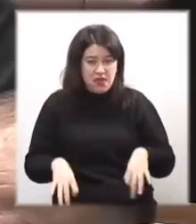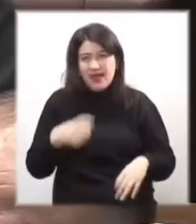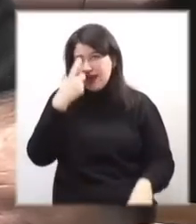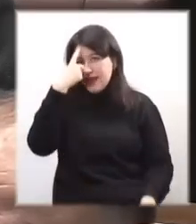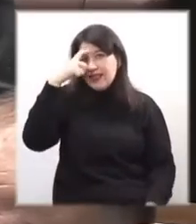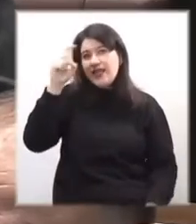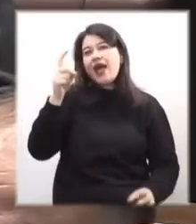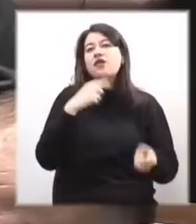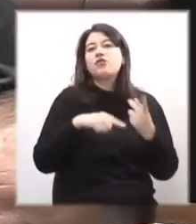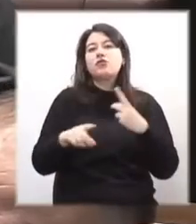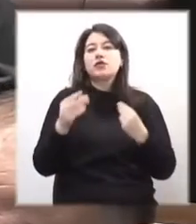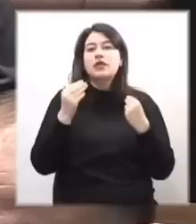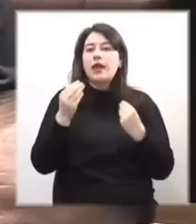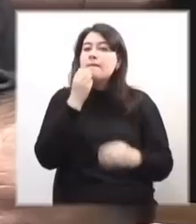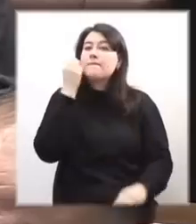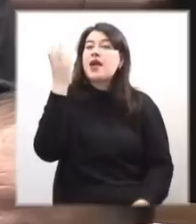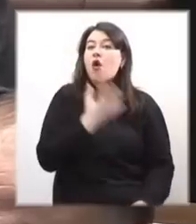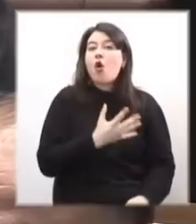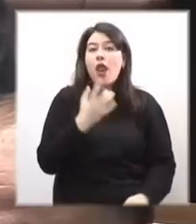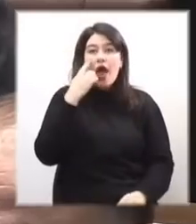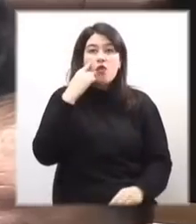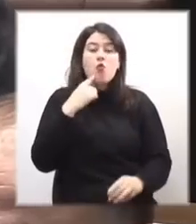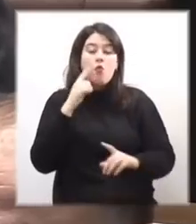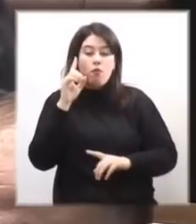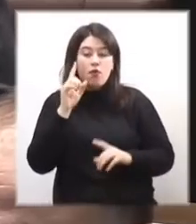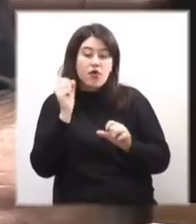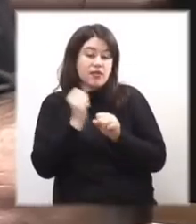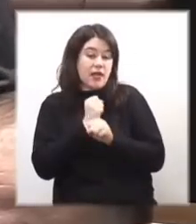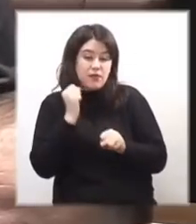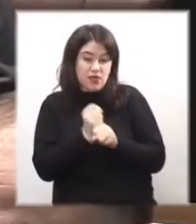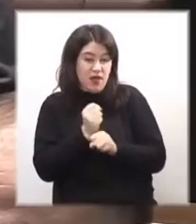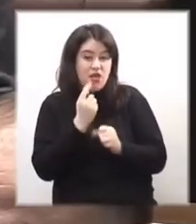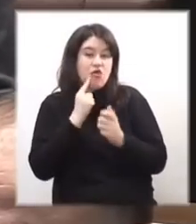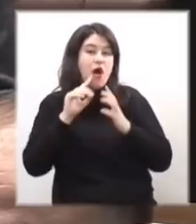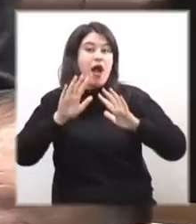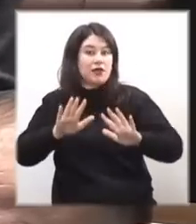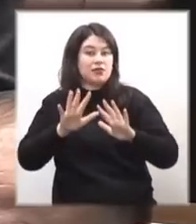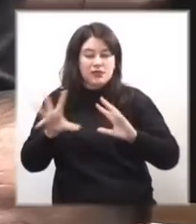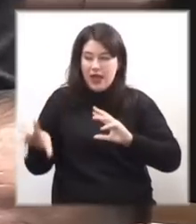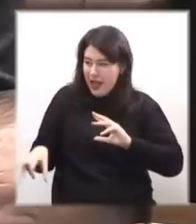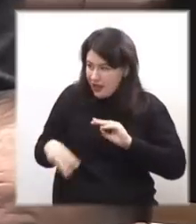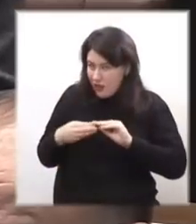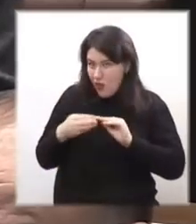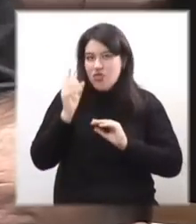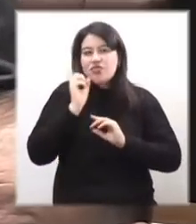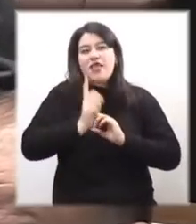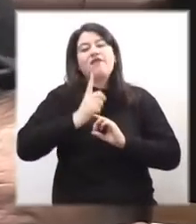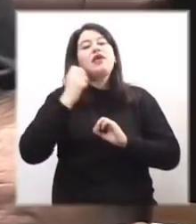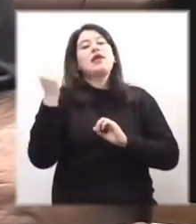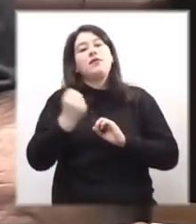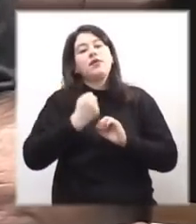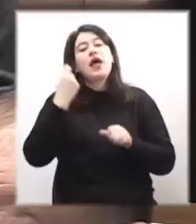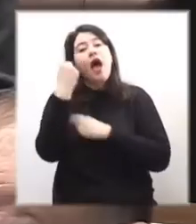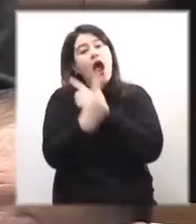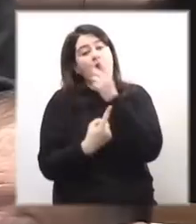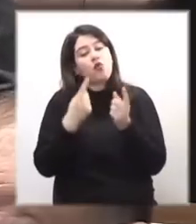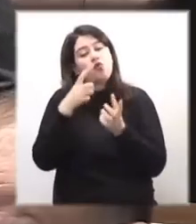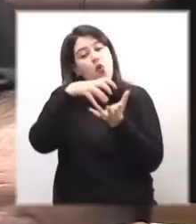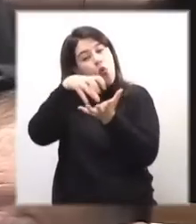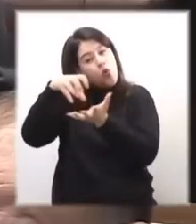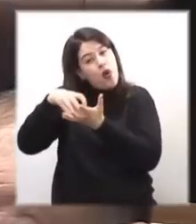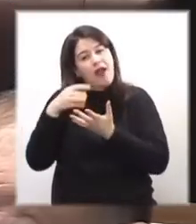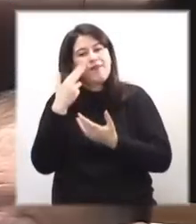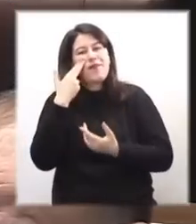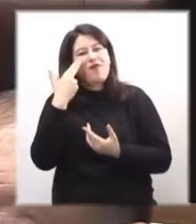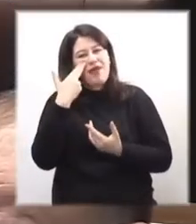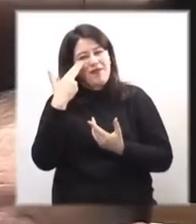idea entonces es mejorar este tipo de estadísticas y estamos trabajando en este sentido. Y agregó: hay que poner énfasis en algunas unidades, fruto